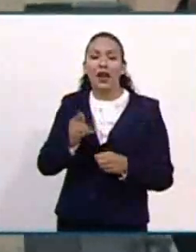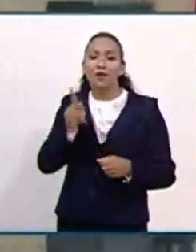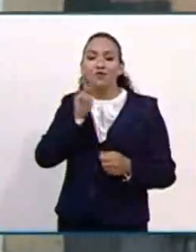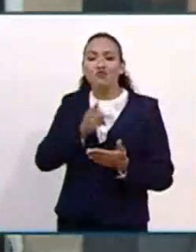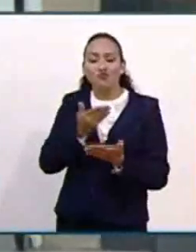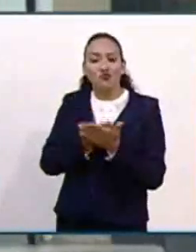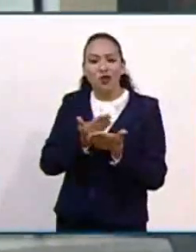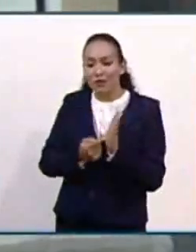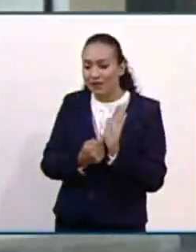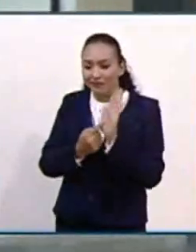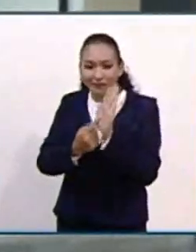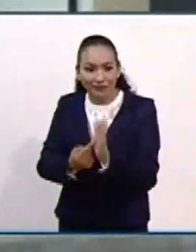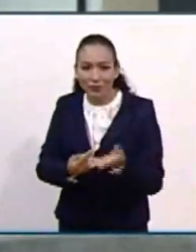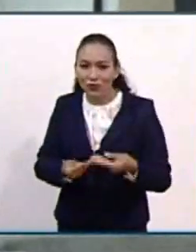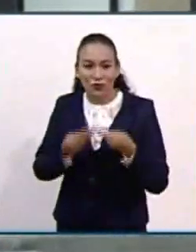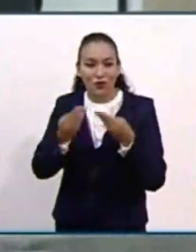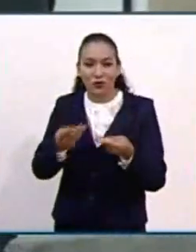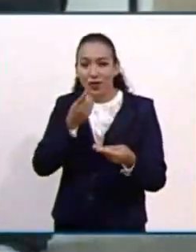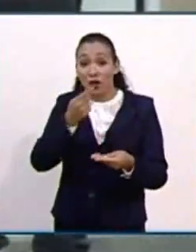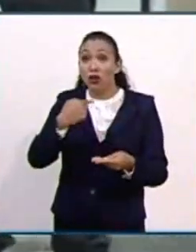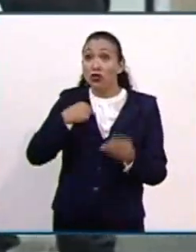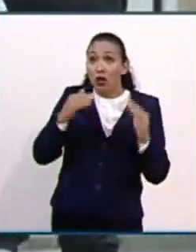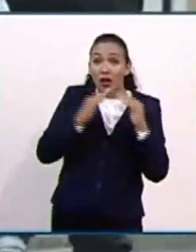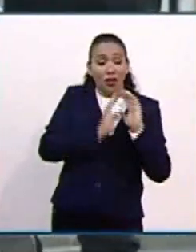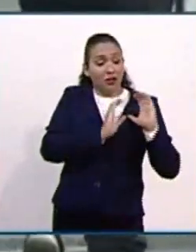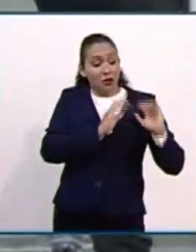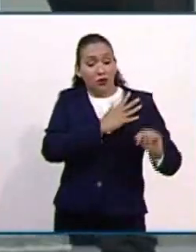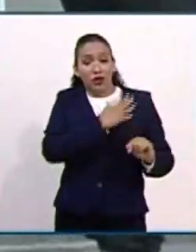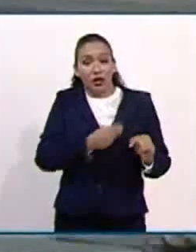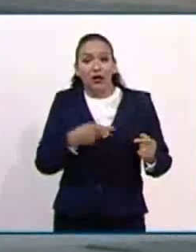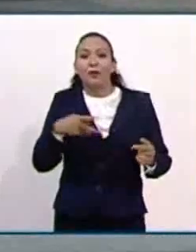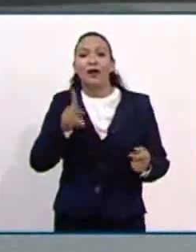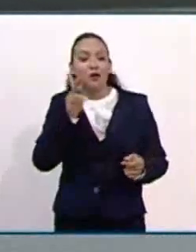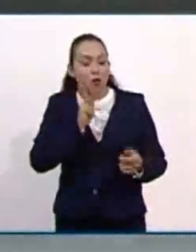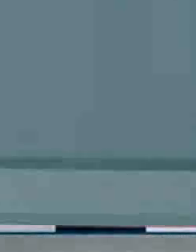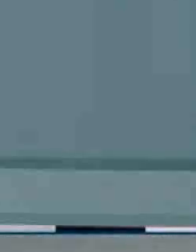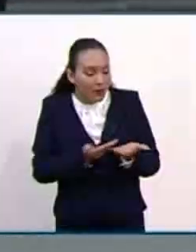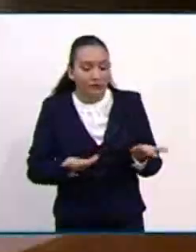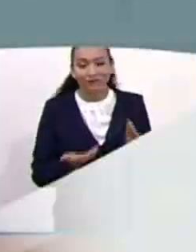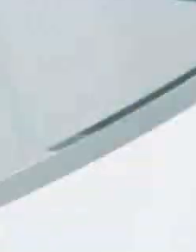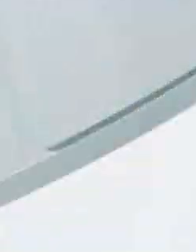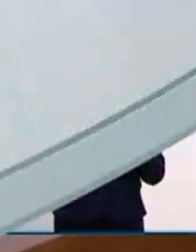que preponderantemente se haya dedicado a estas tareas.